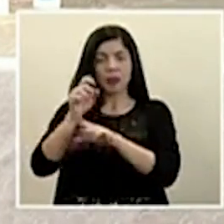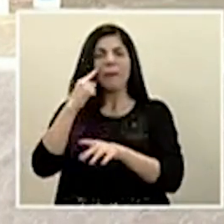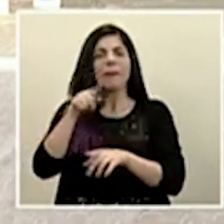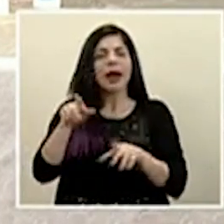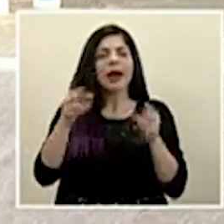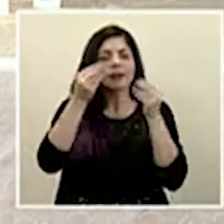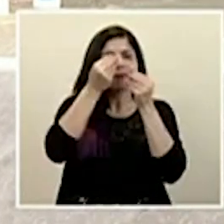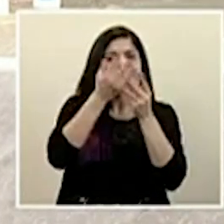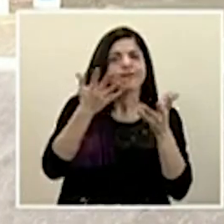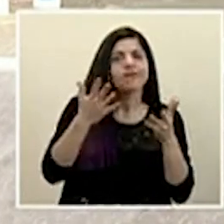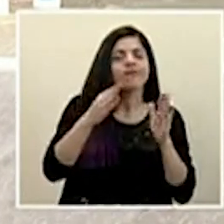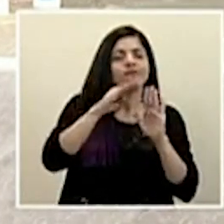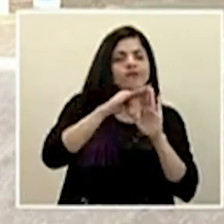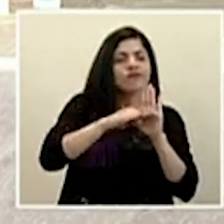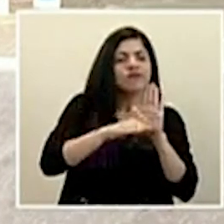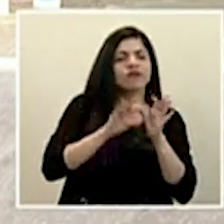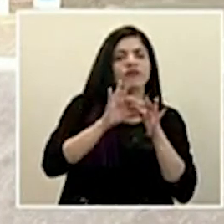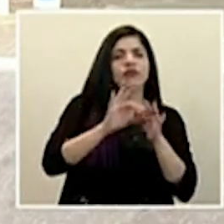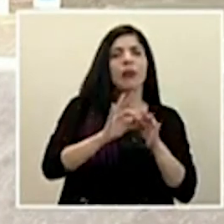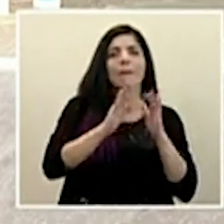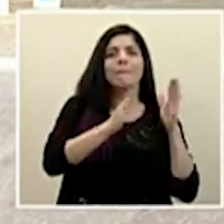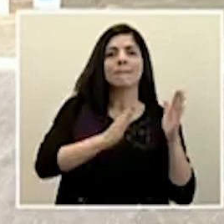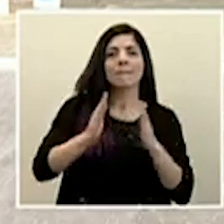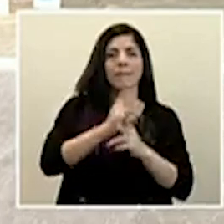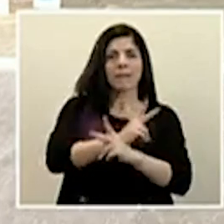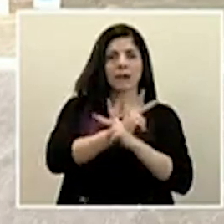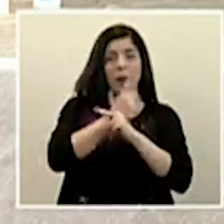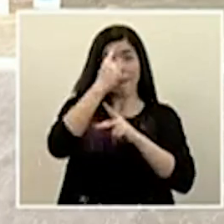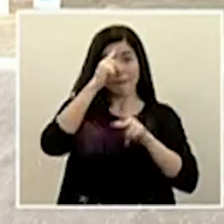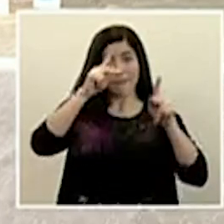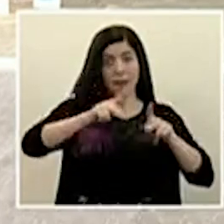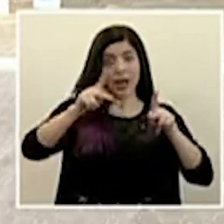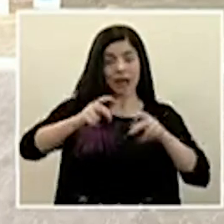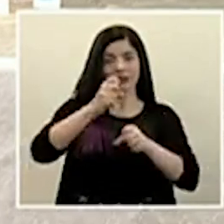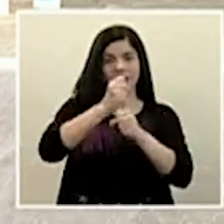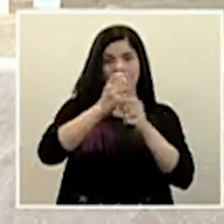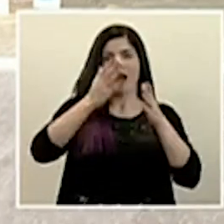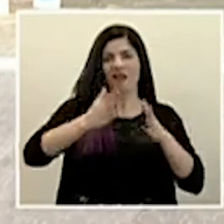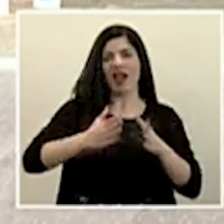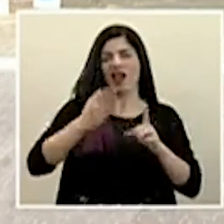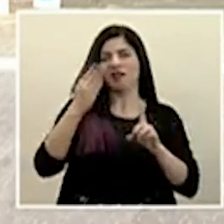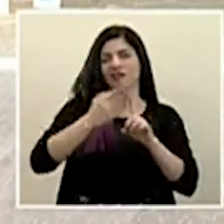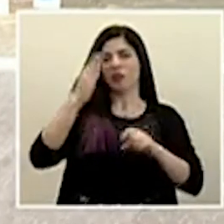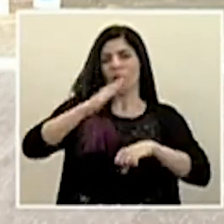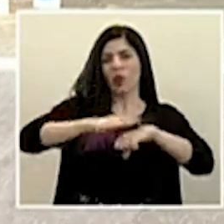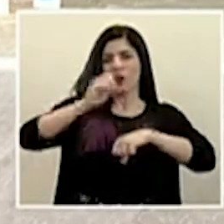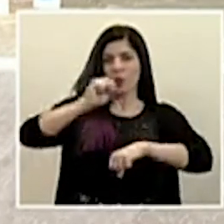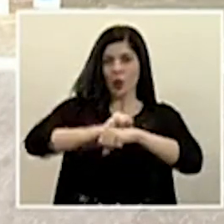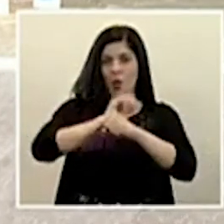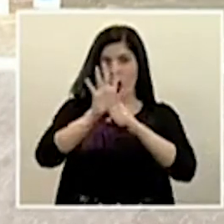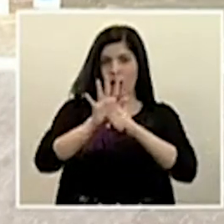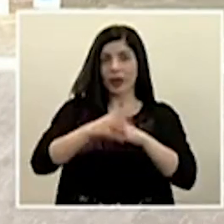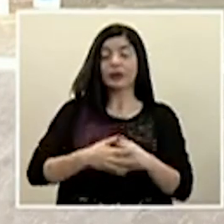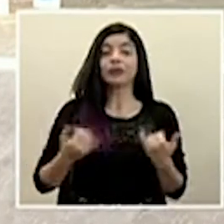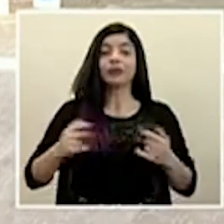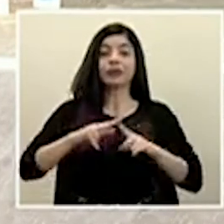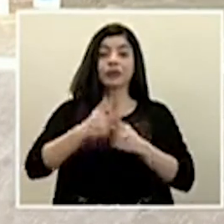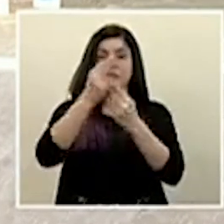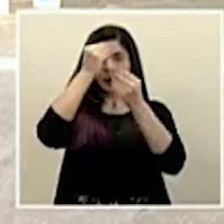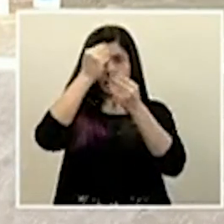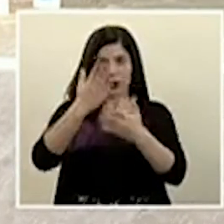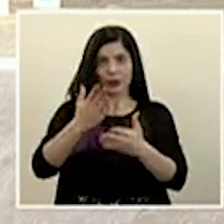de fortalecimiento del Plan Proteger para personas trabajadoras afectadas por el COVID-19. Iniciamos con el